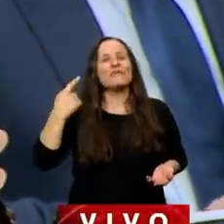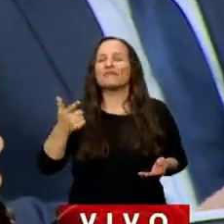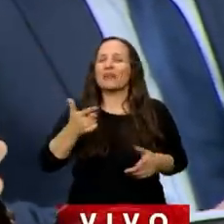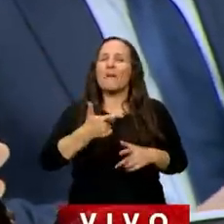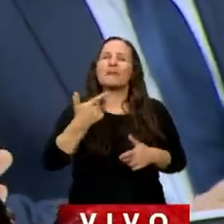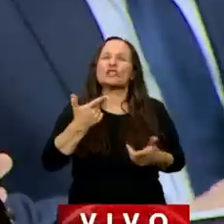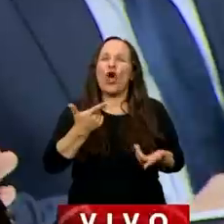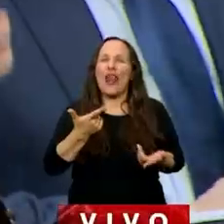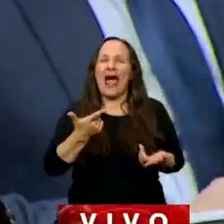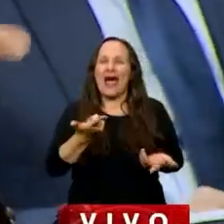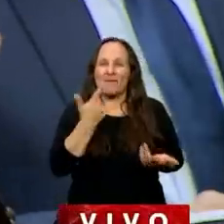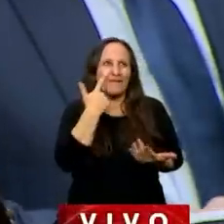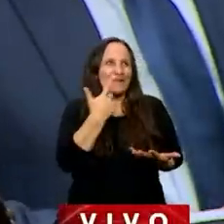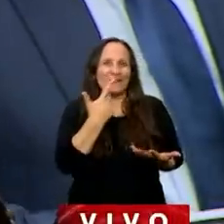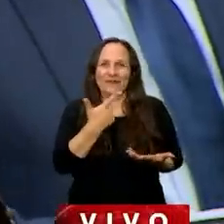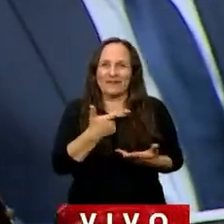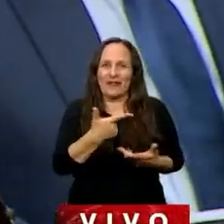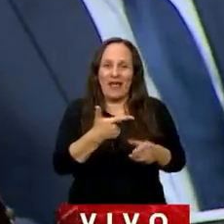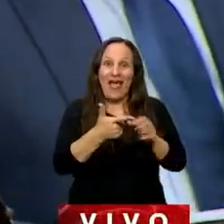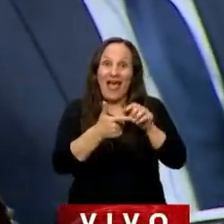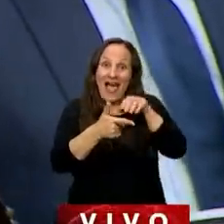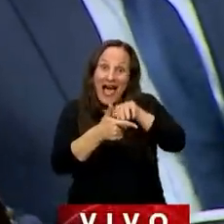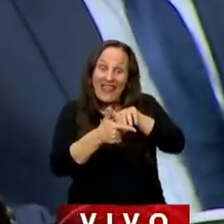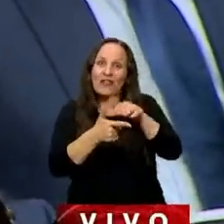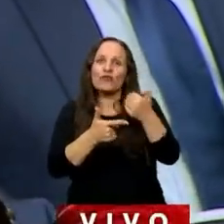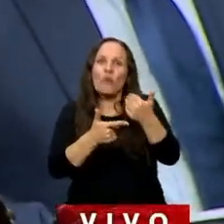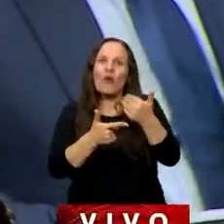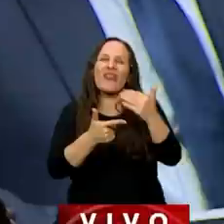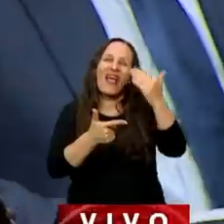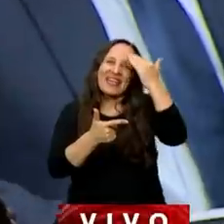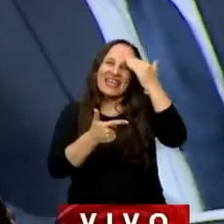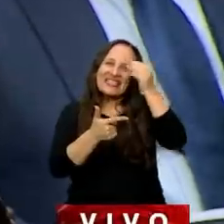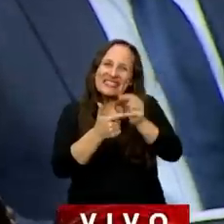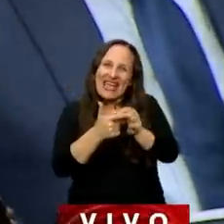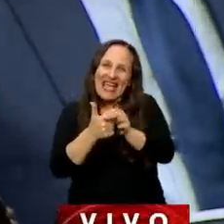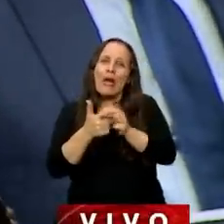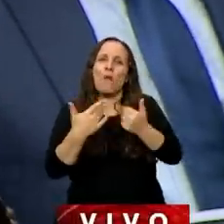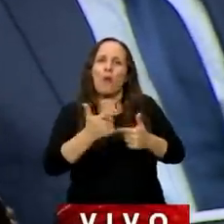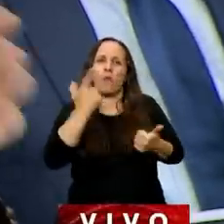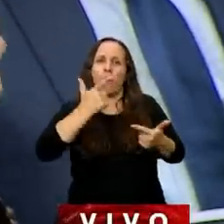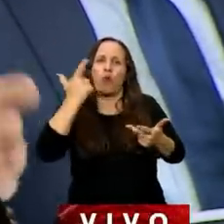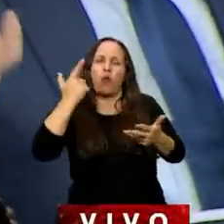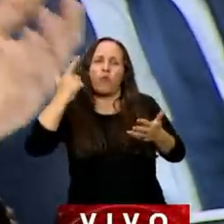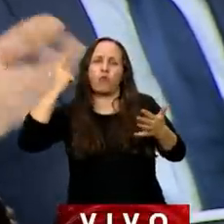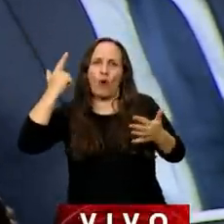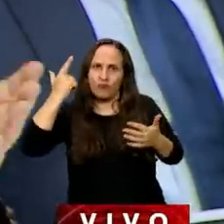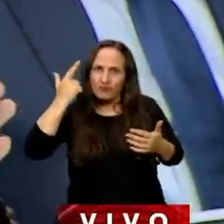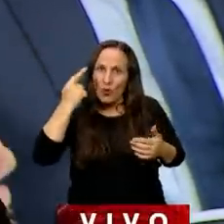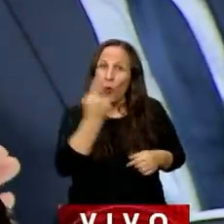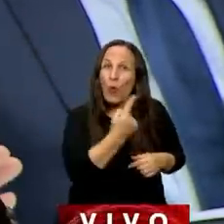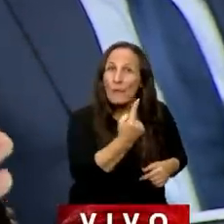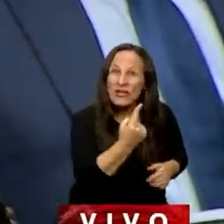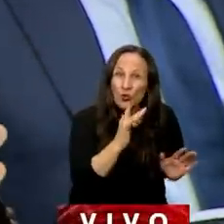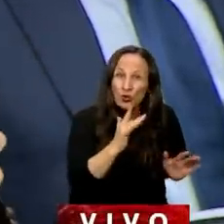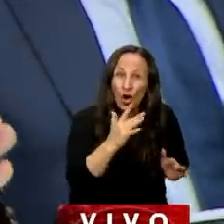las más comunes, puede alojar en su cargador 15 municiones aptas a disparo. En menos de un minuto, que es lo que tarda